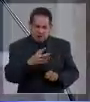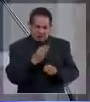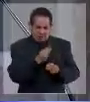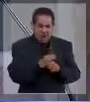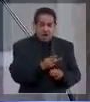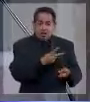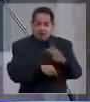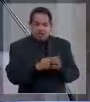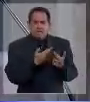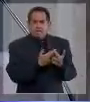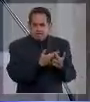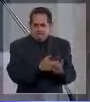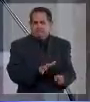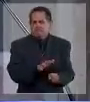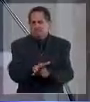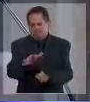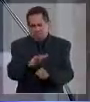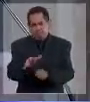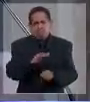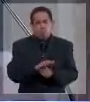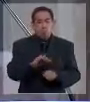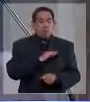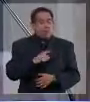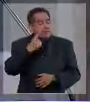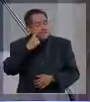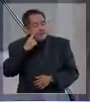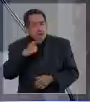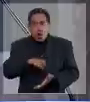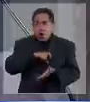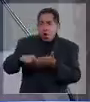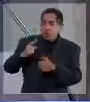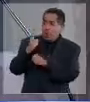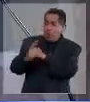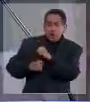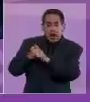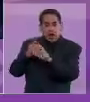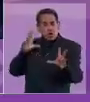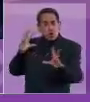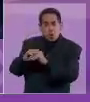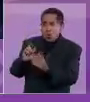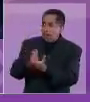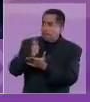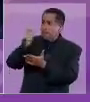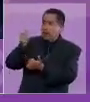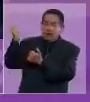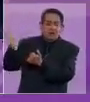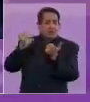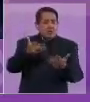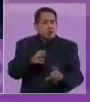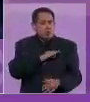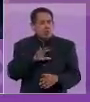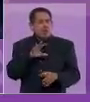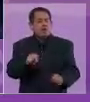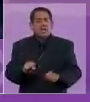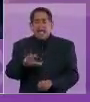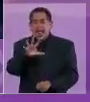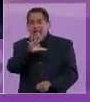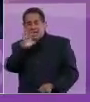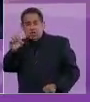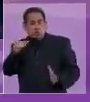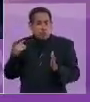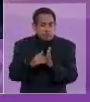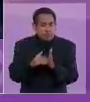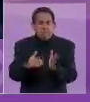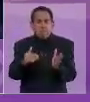recurso. Lo que se compra de gasolina al año equivale a 500.000 millones de pesos.